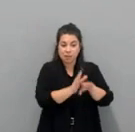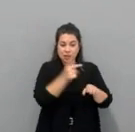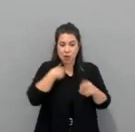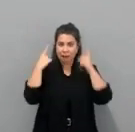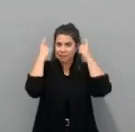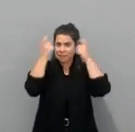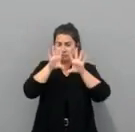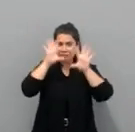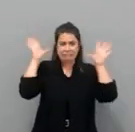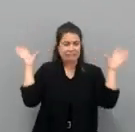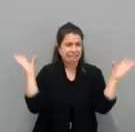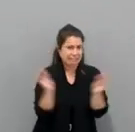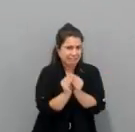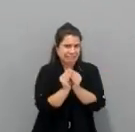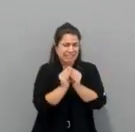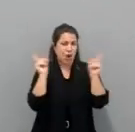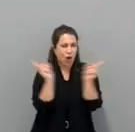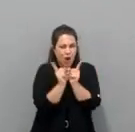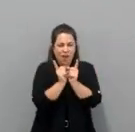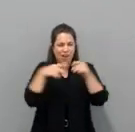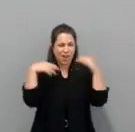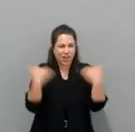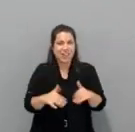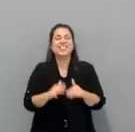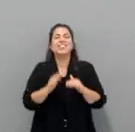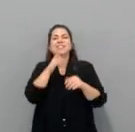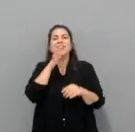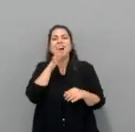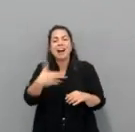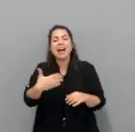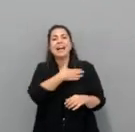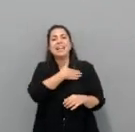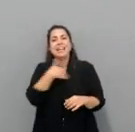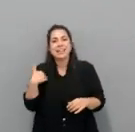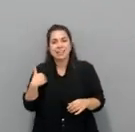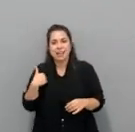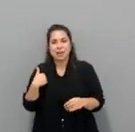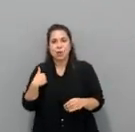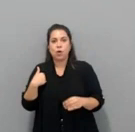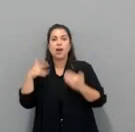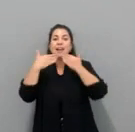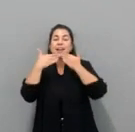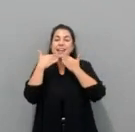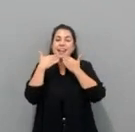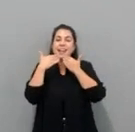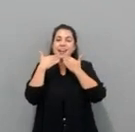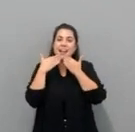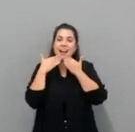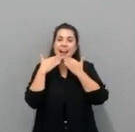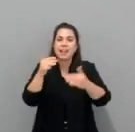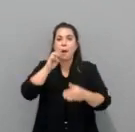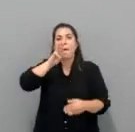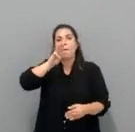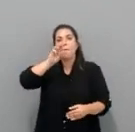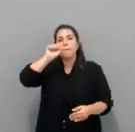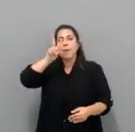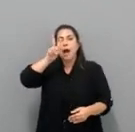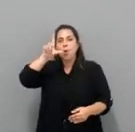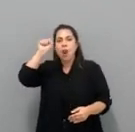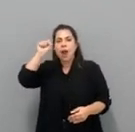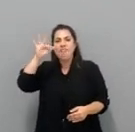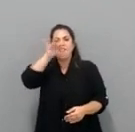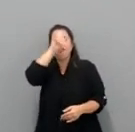muy, muy, muy, muy, muy brevemente, me gustaría agradecer a Paula Fernández Gándara